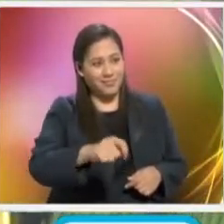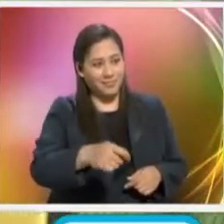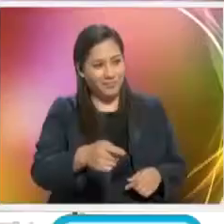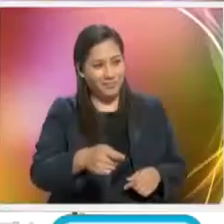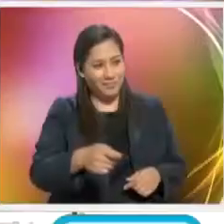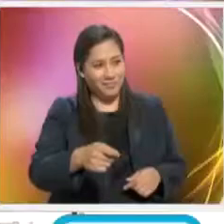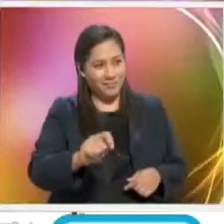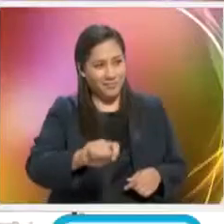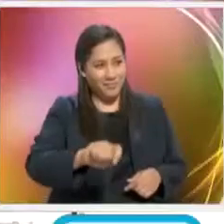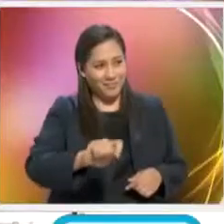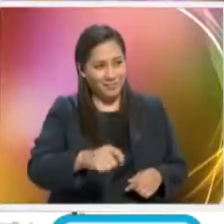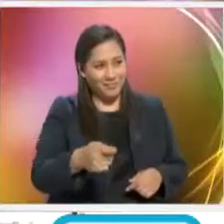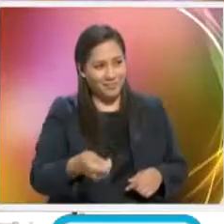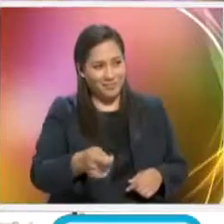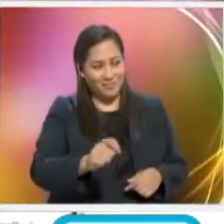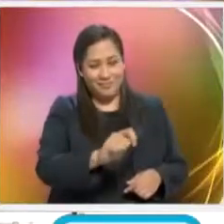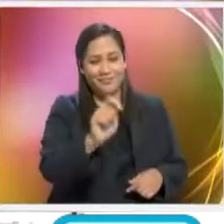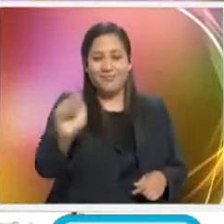3.